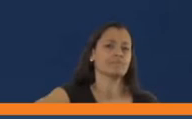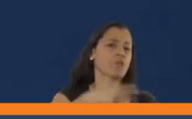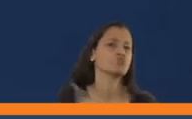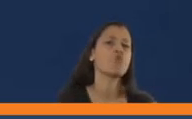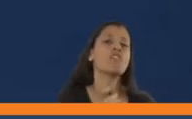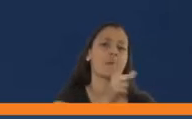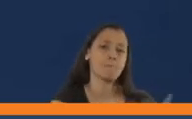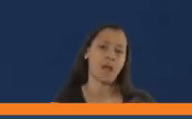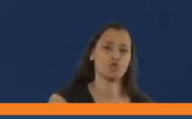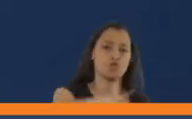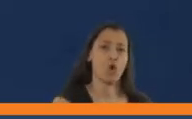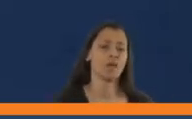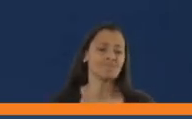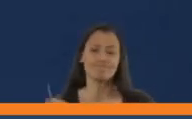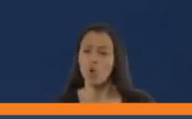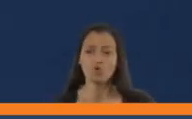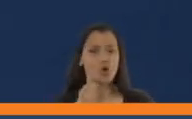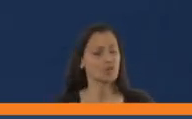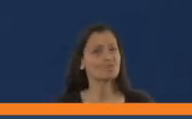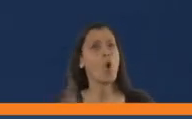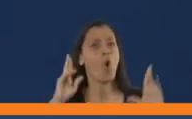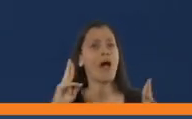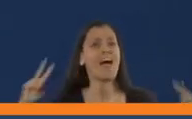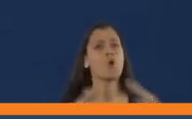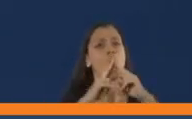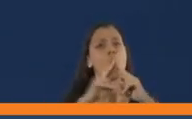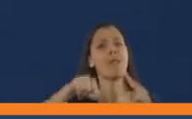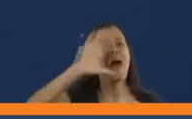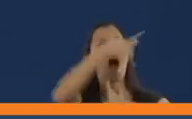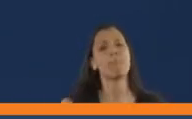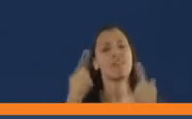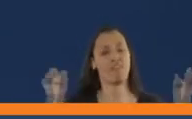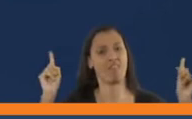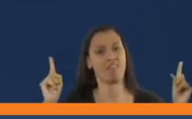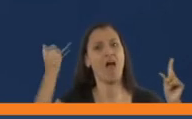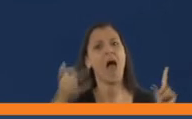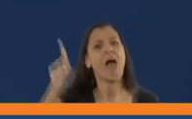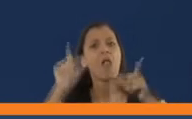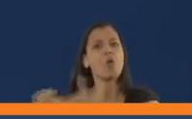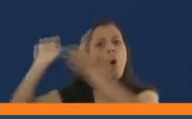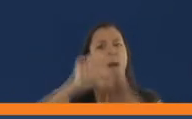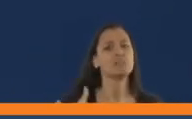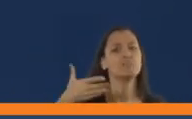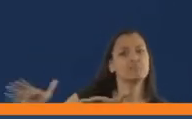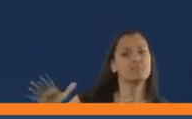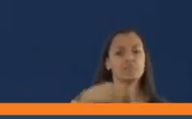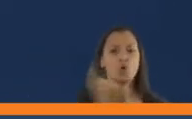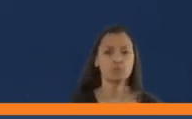definitivamente hubiésemos querido otra cumbre de las américas el silencio de los ausentes nos interpelan